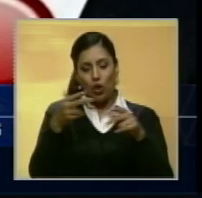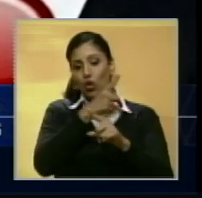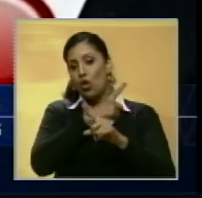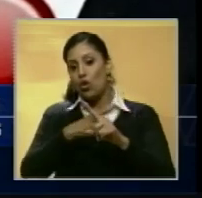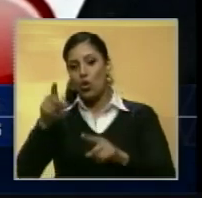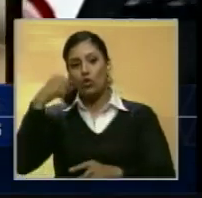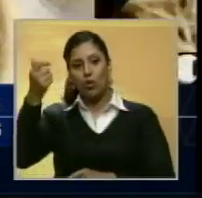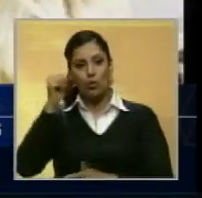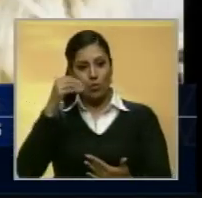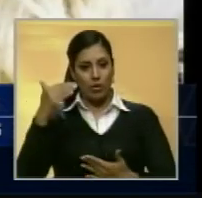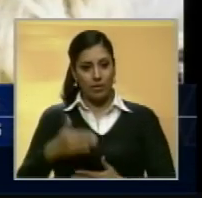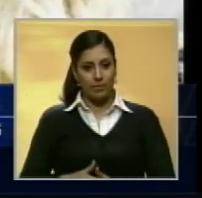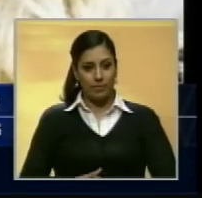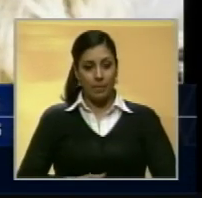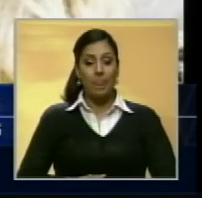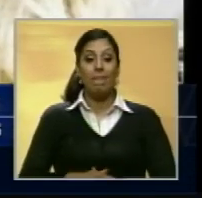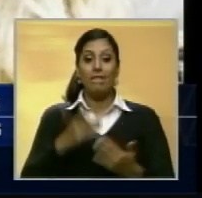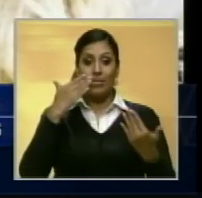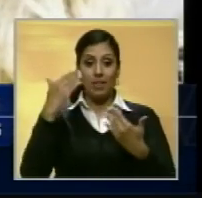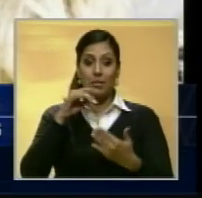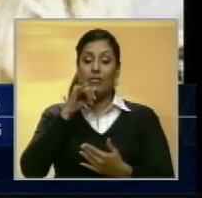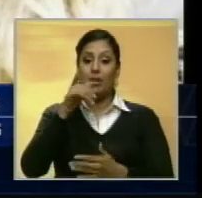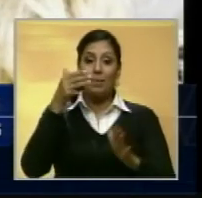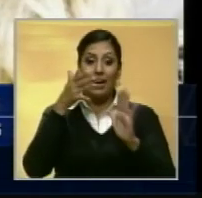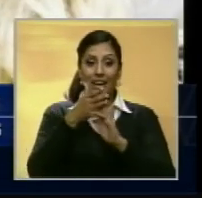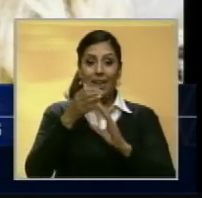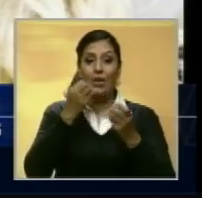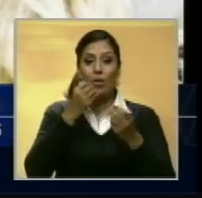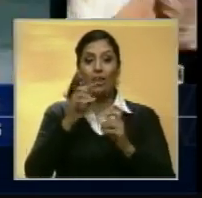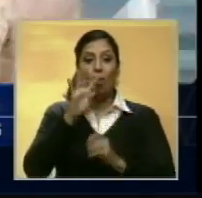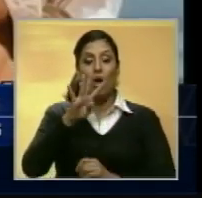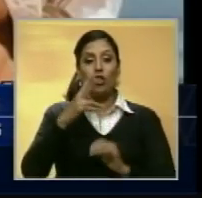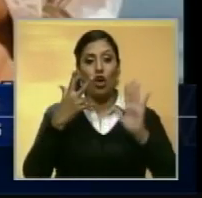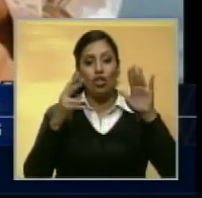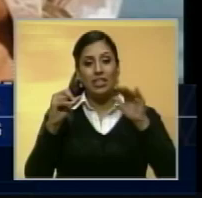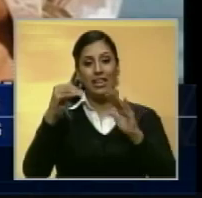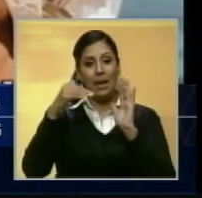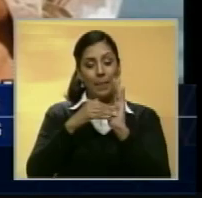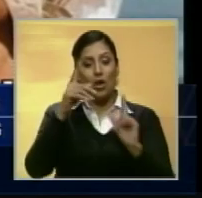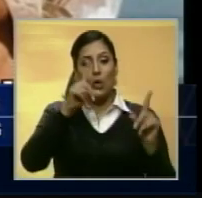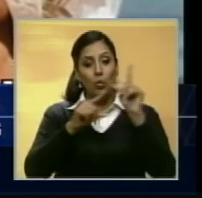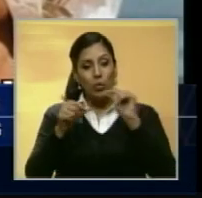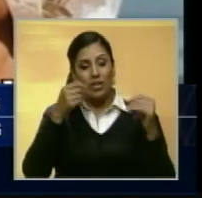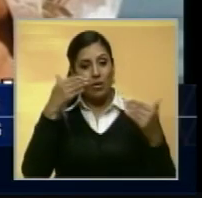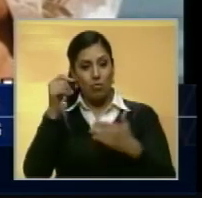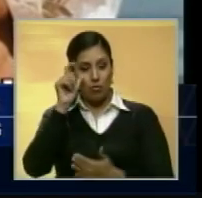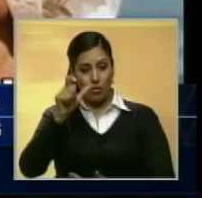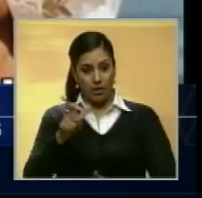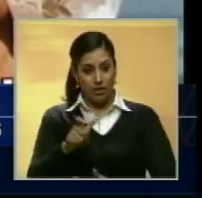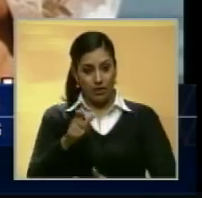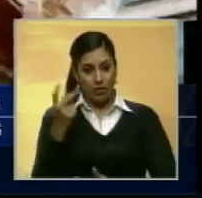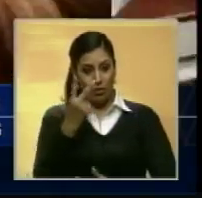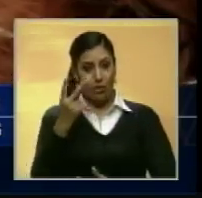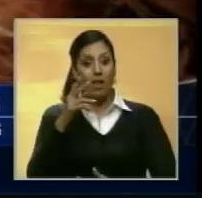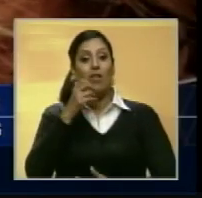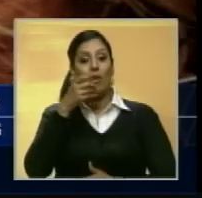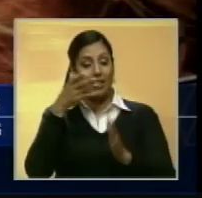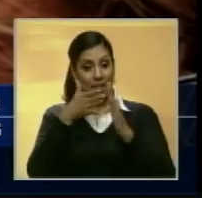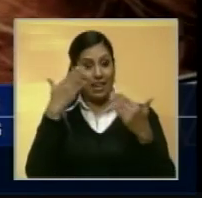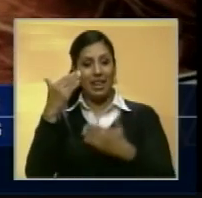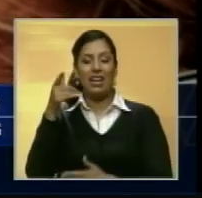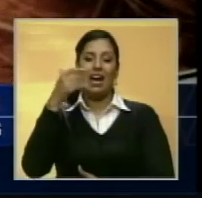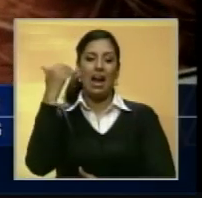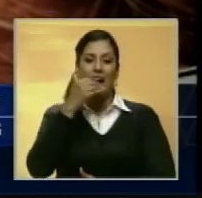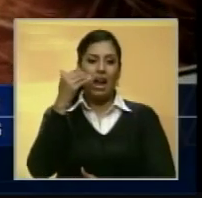a Angelina Jolie. Aparte de esto, se publicaron 480.000 tweets con la etiqueta Brangelina. Incluso Jennifer Aniston